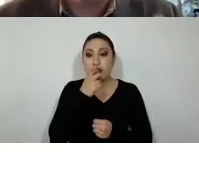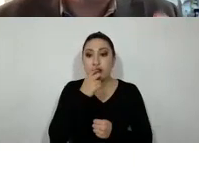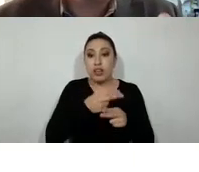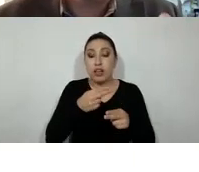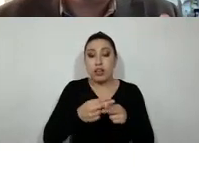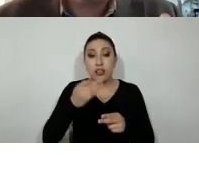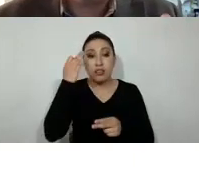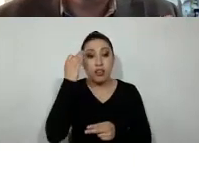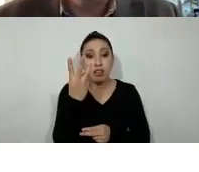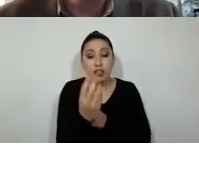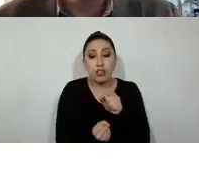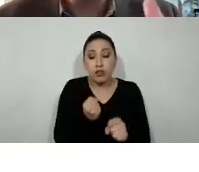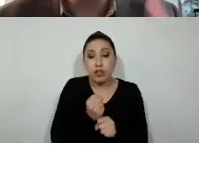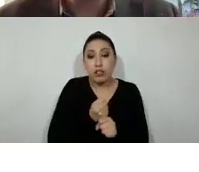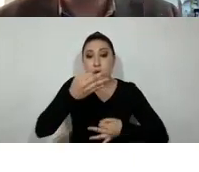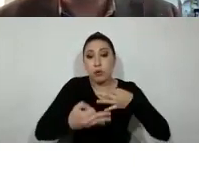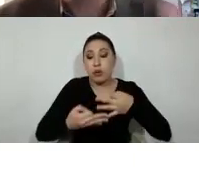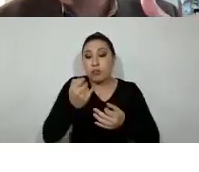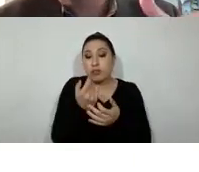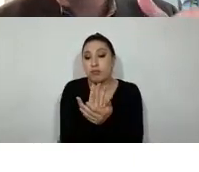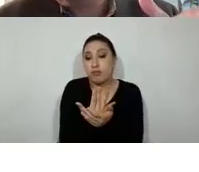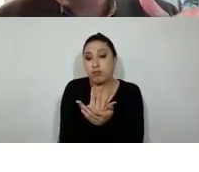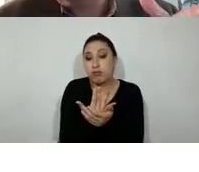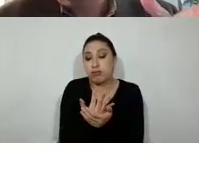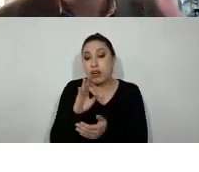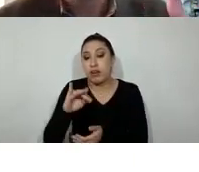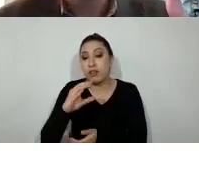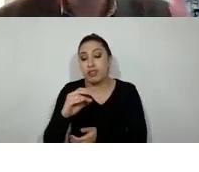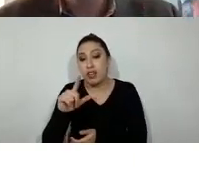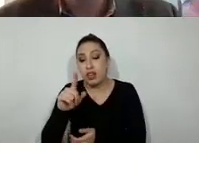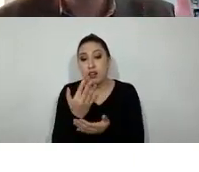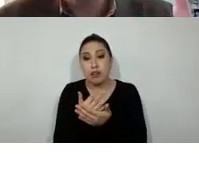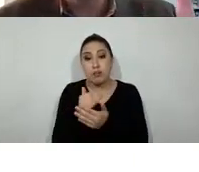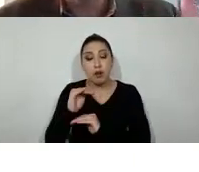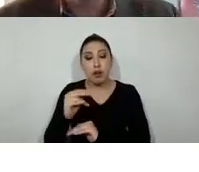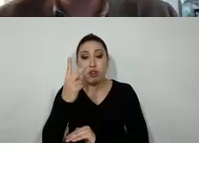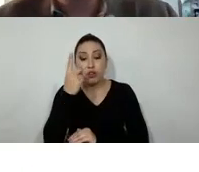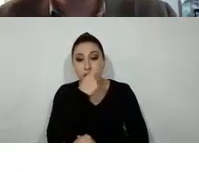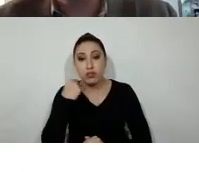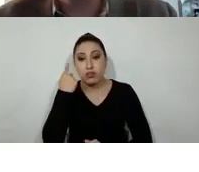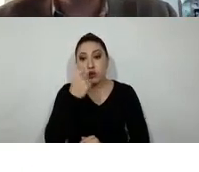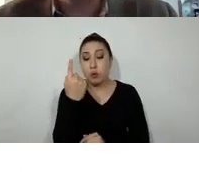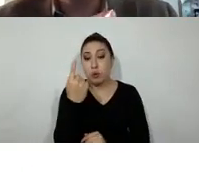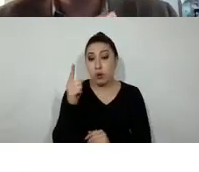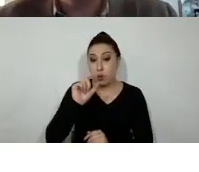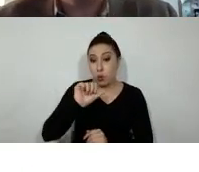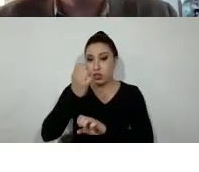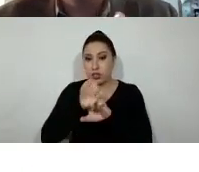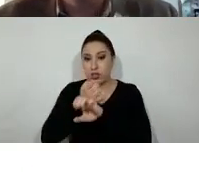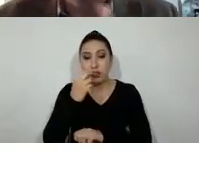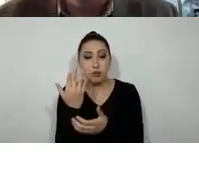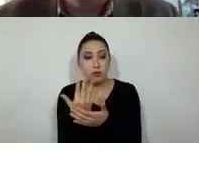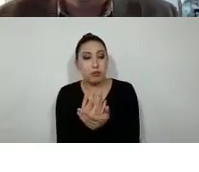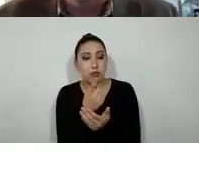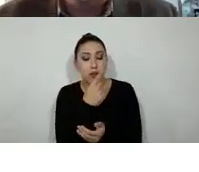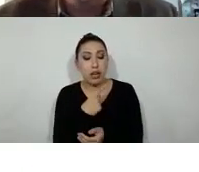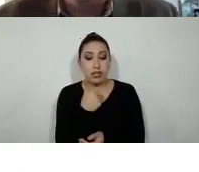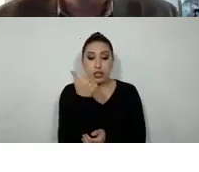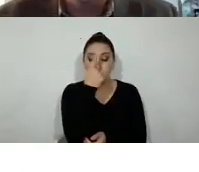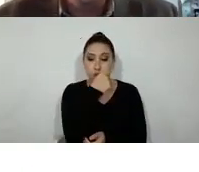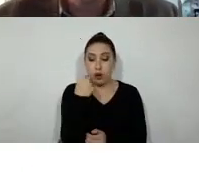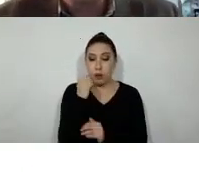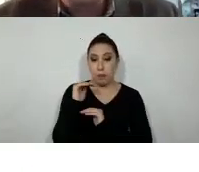horas. Nos espera el fiscal hasta 2 horas. En un estado me dijeron, nos espera el fiscal hasta 6 horas para